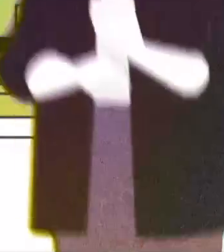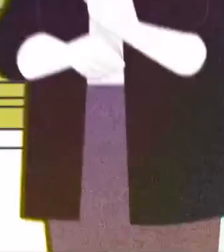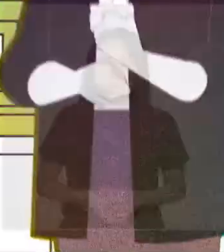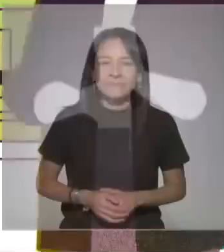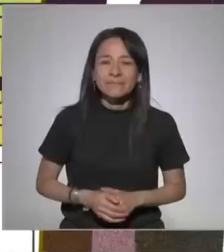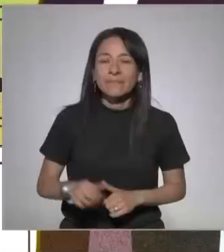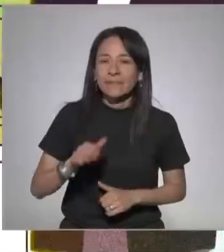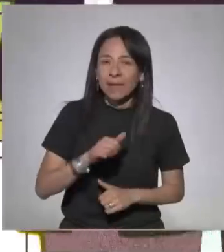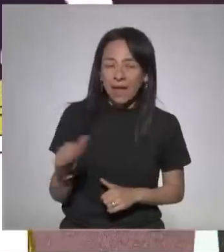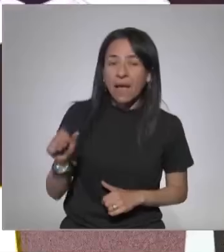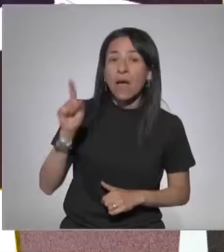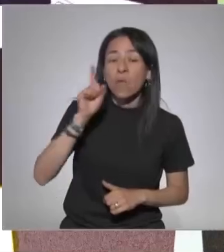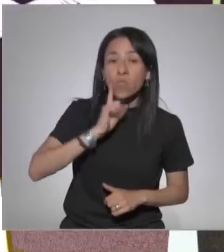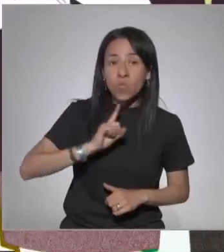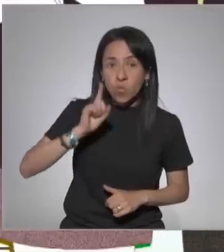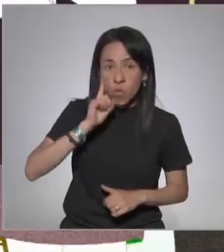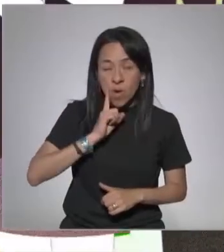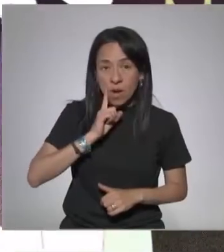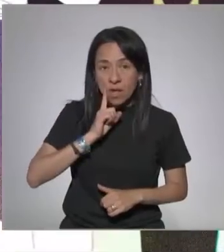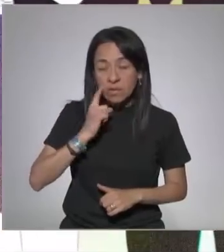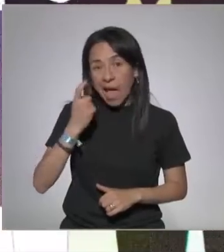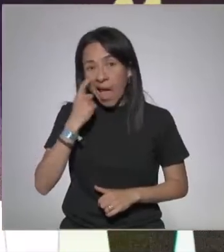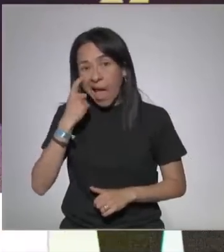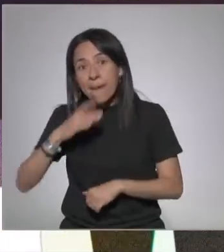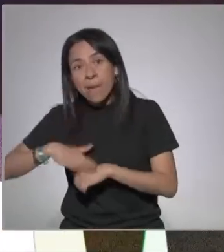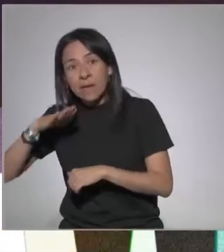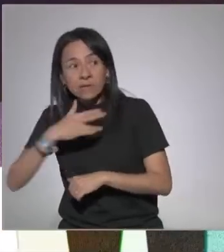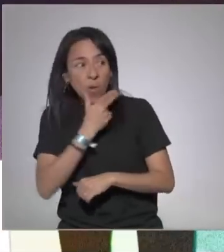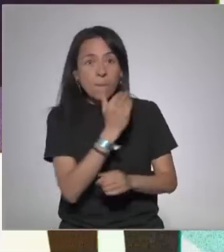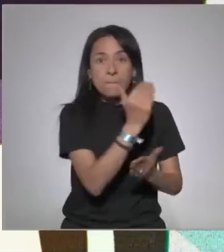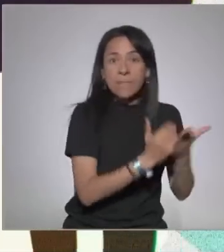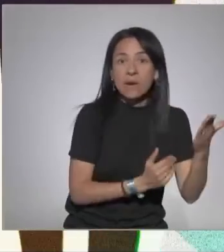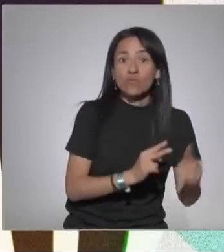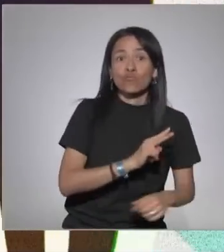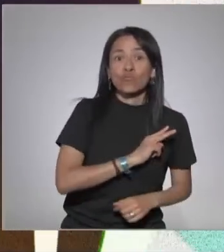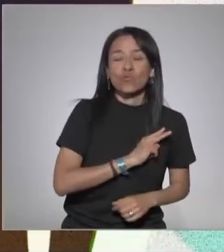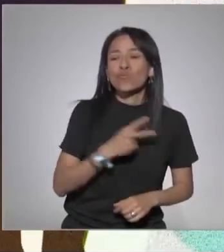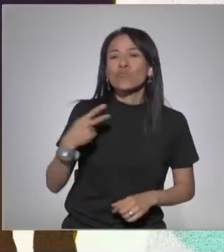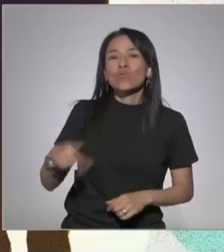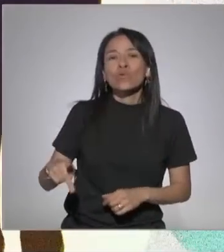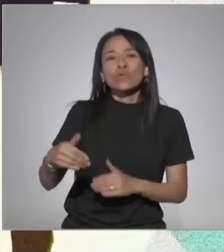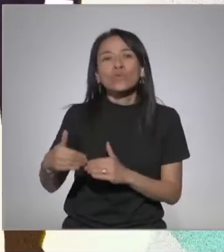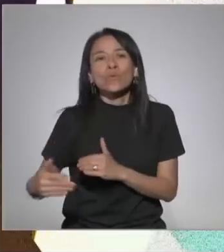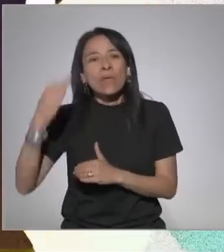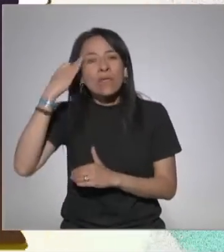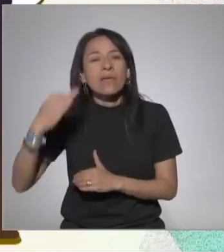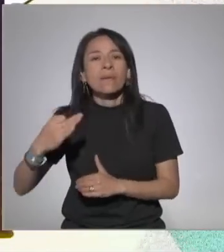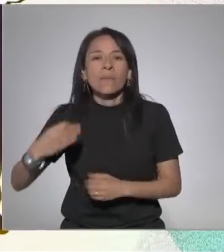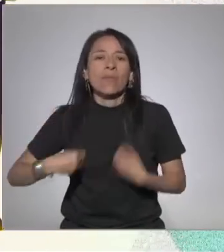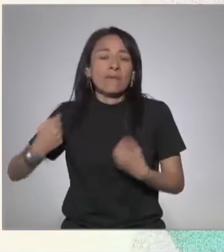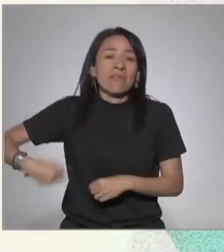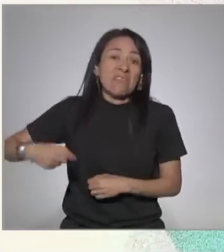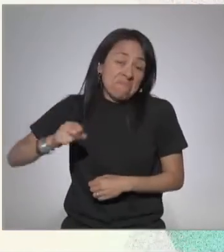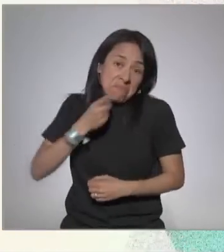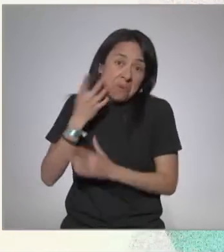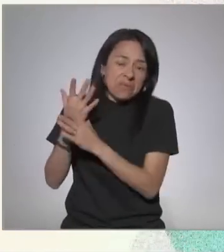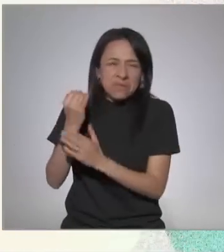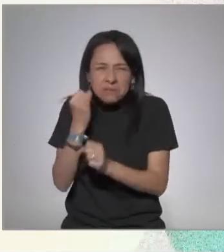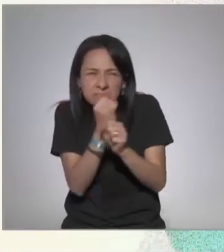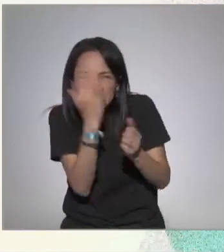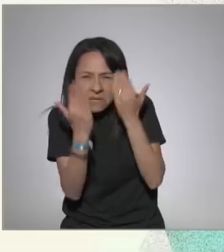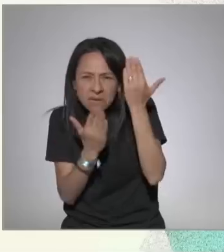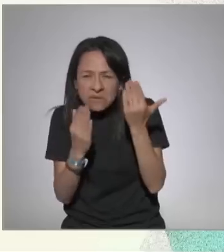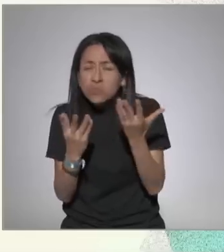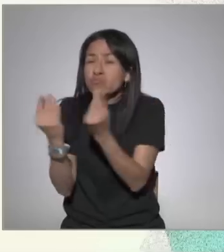Las mujeres enviudan más que los hombres por su mayor esperanza de vida. Según estudios, muchas viudas